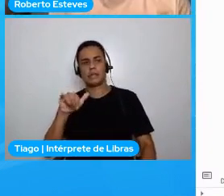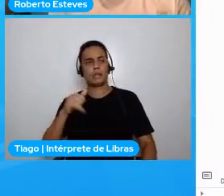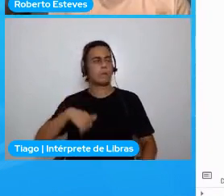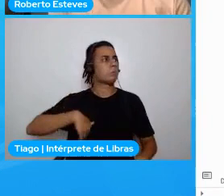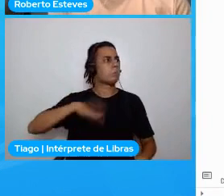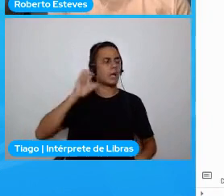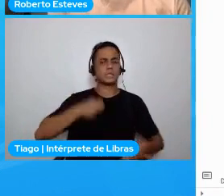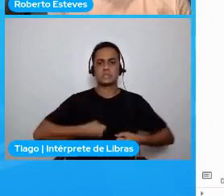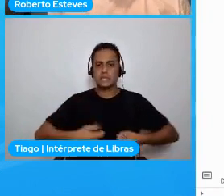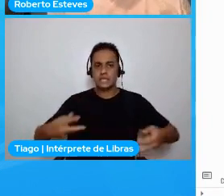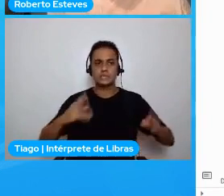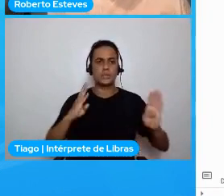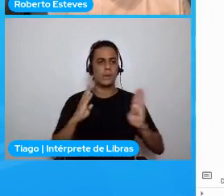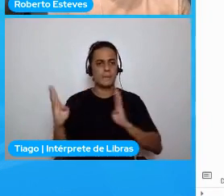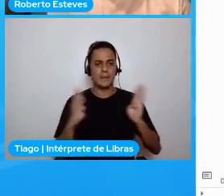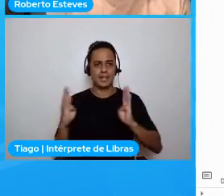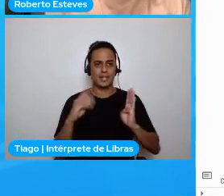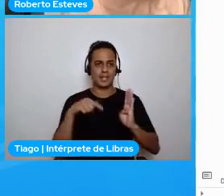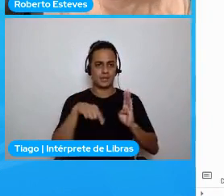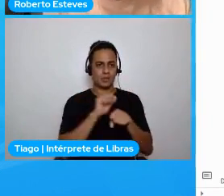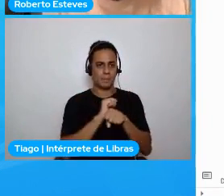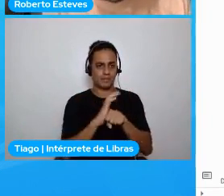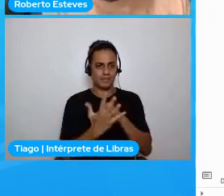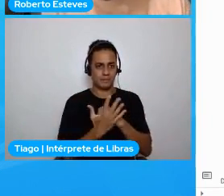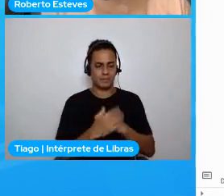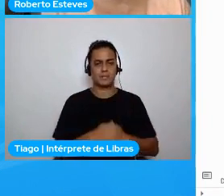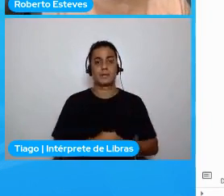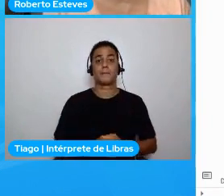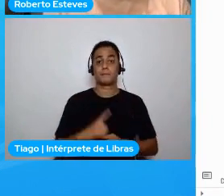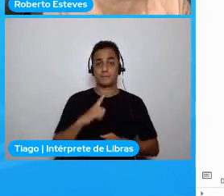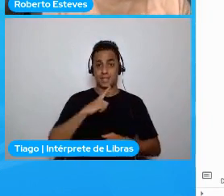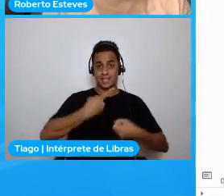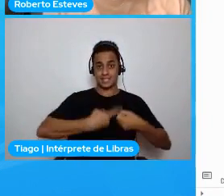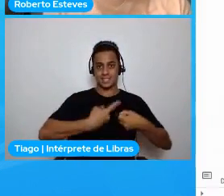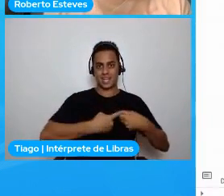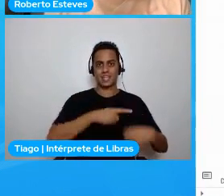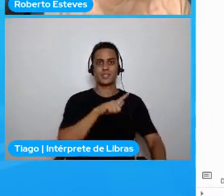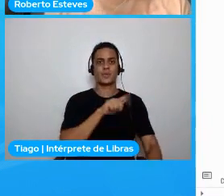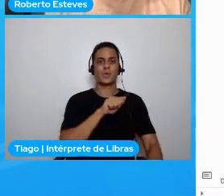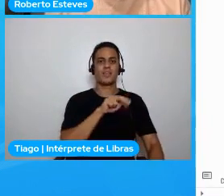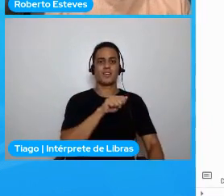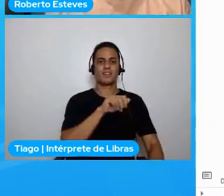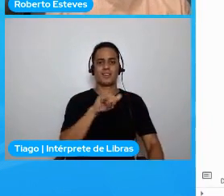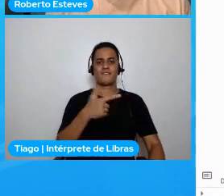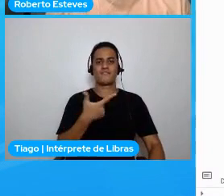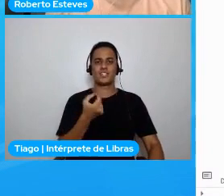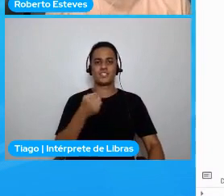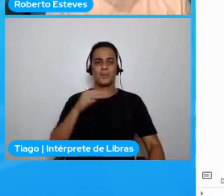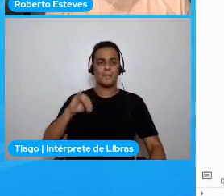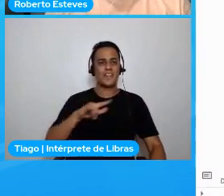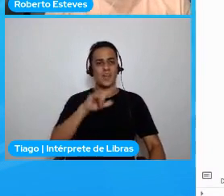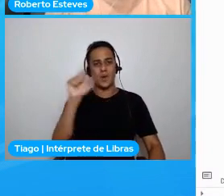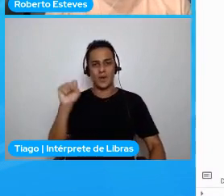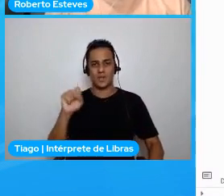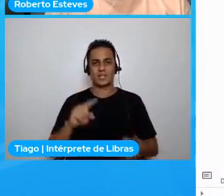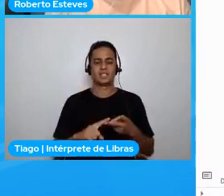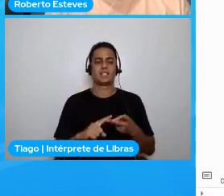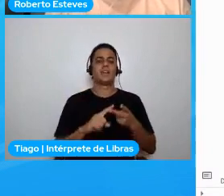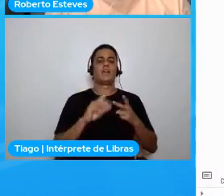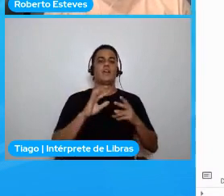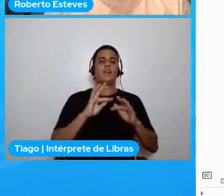gastaron durante la pandemia. Entonces, tenemos que el municipio de Guayaquil con 20 millones, tenemos la Fundación Siglo XXI